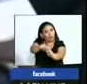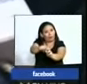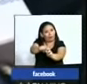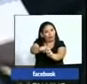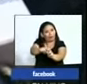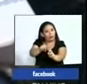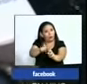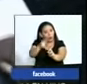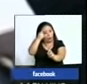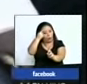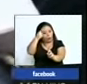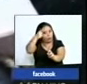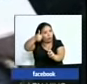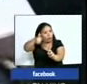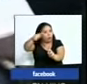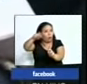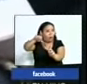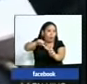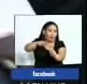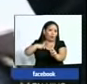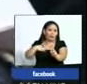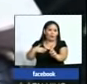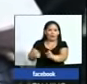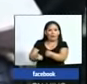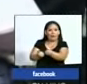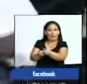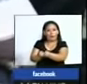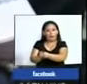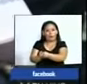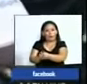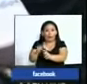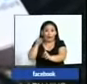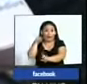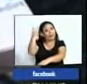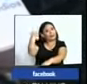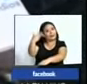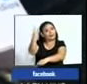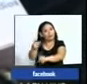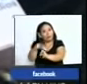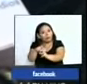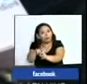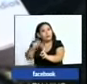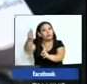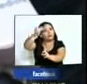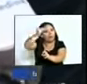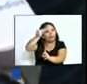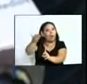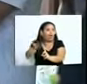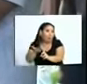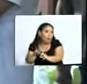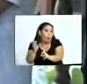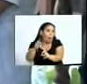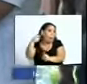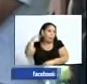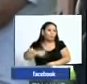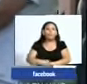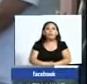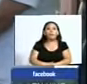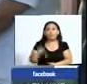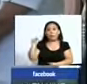el grado de lucidez de mi defendido, a fin si al momento de los hechos, ¿verdad?, tenía conocimiento de lo ilícito. El